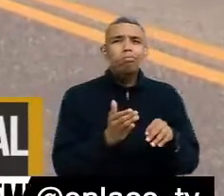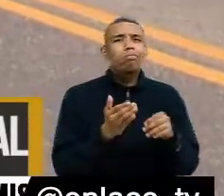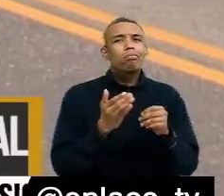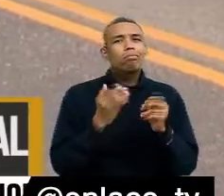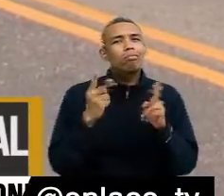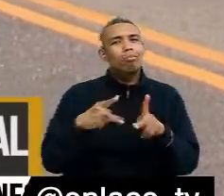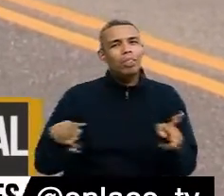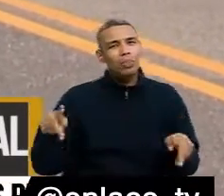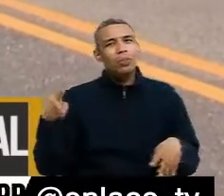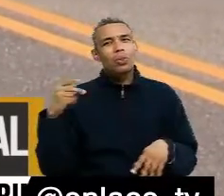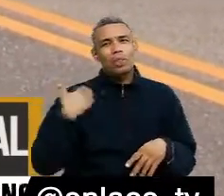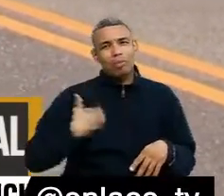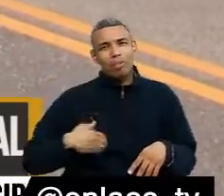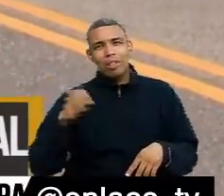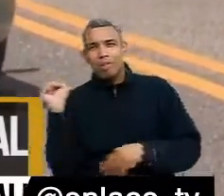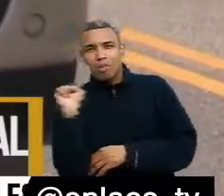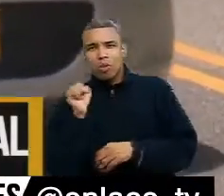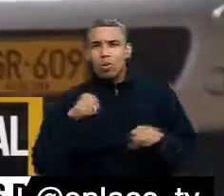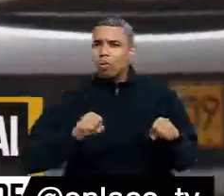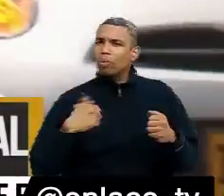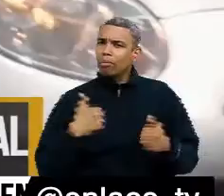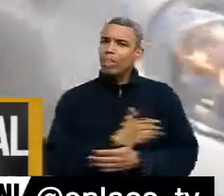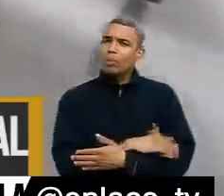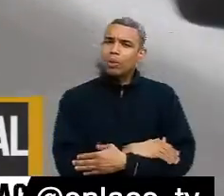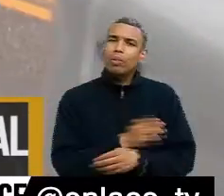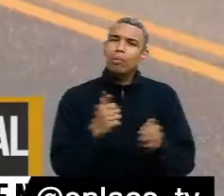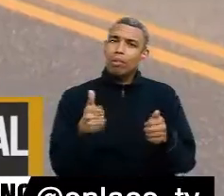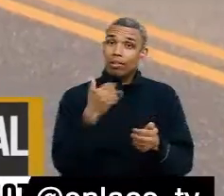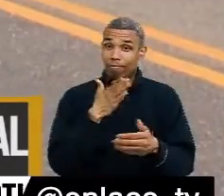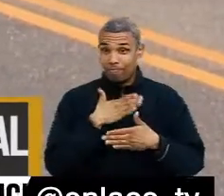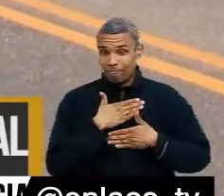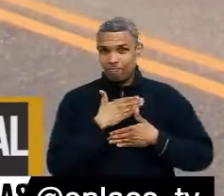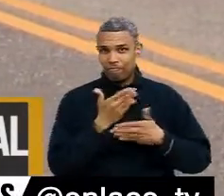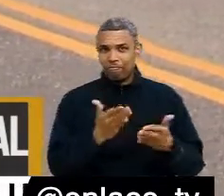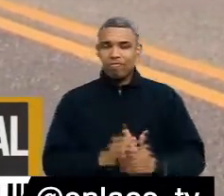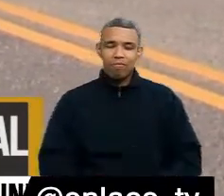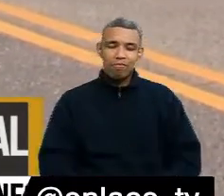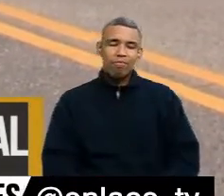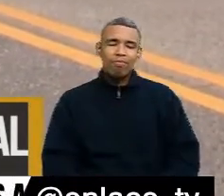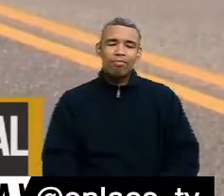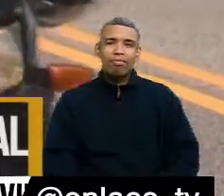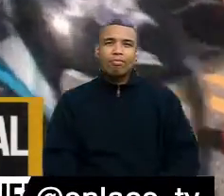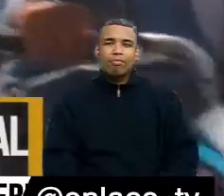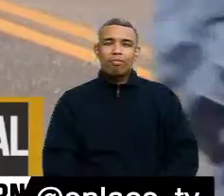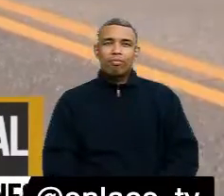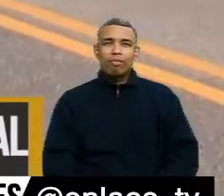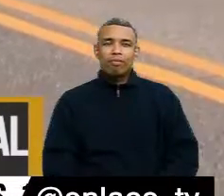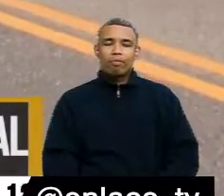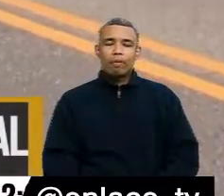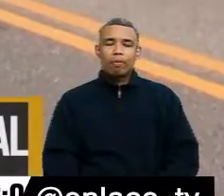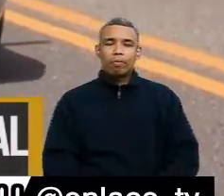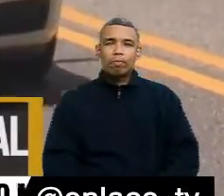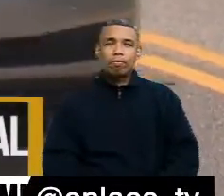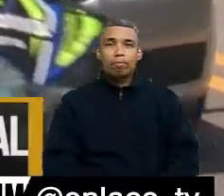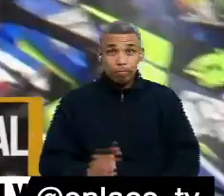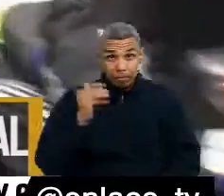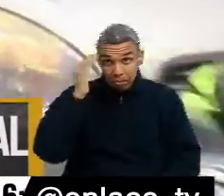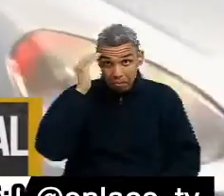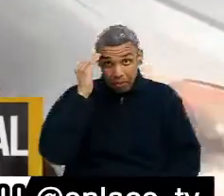las campañas continuarán para garantizar tranquilidad en esta época de vacaciones en esta región del país. Recordemos que el plan